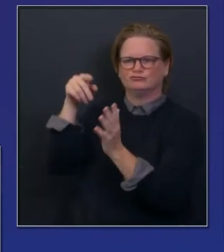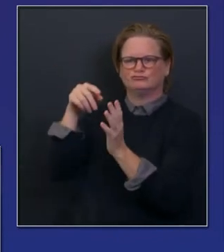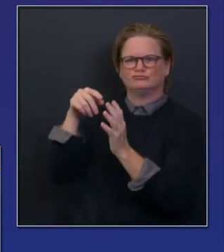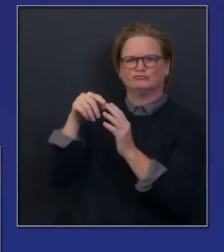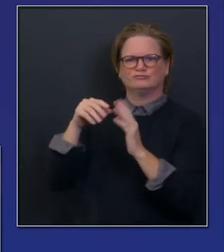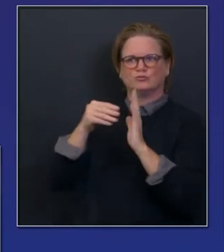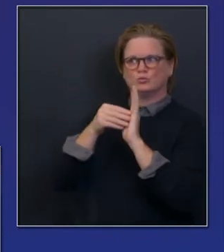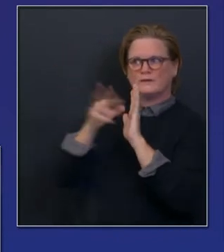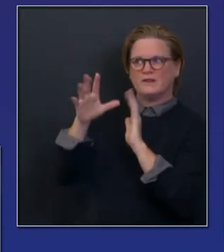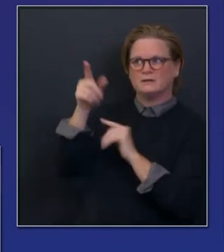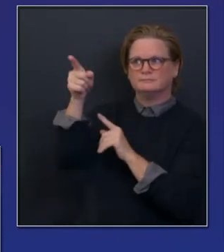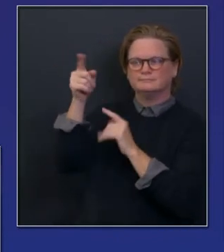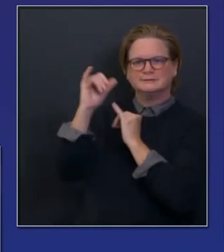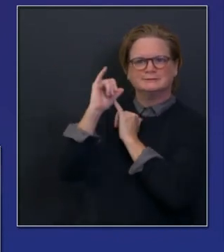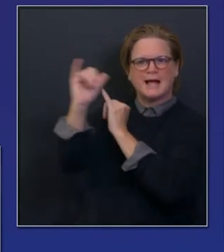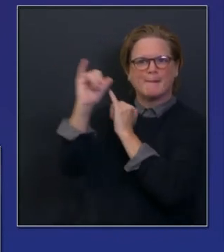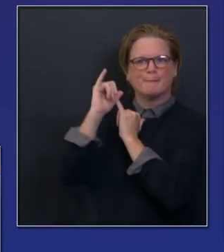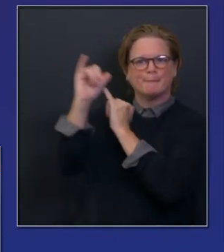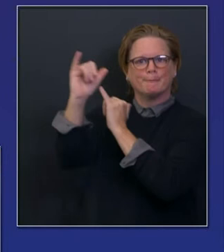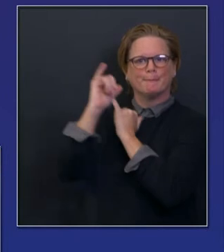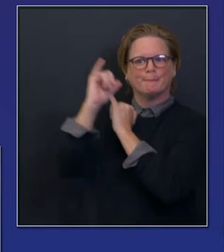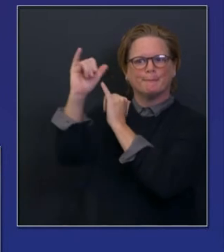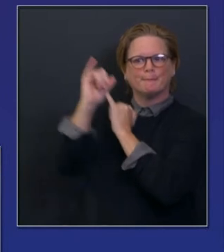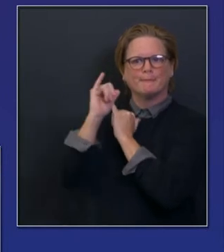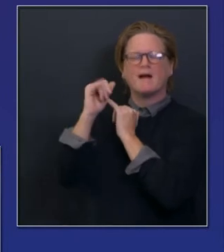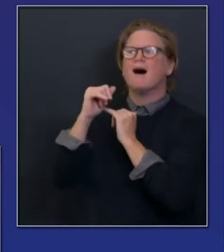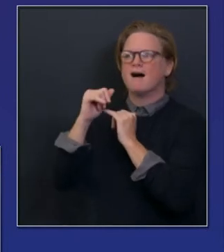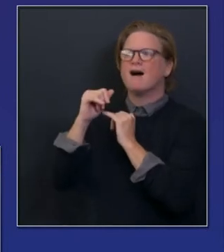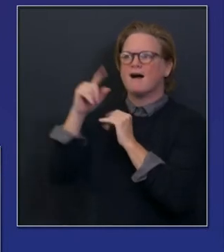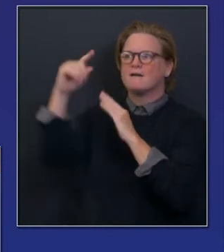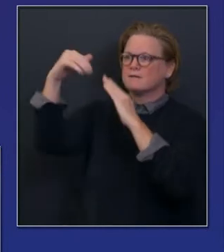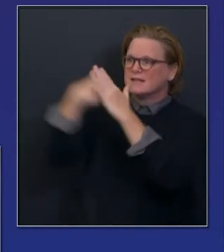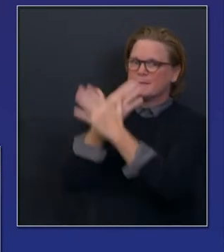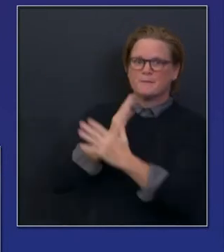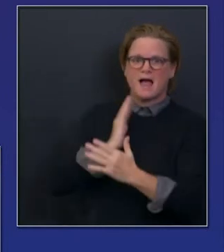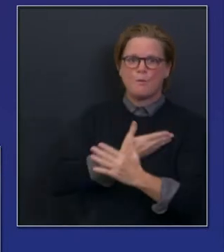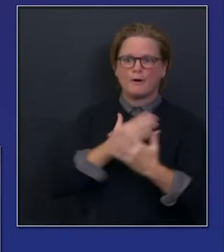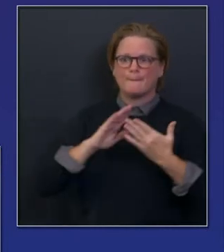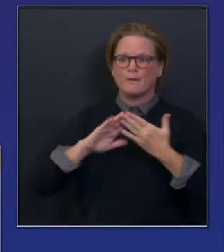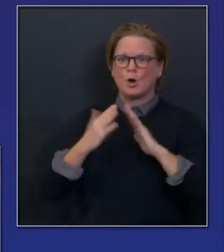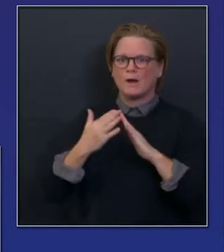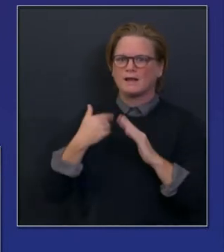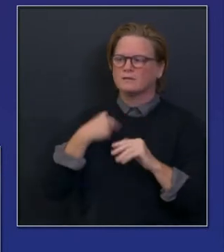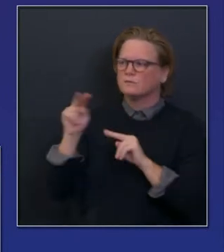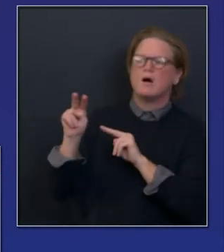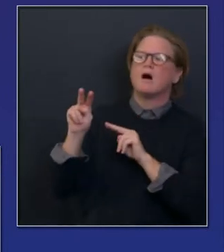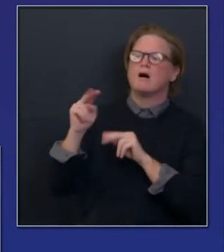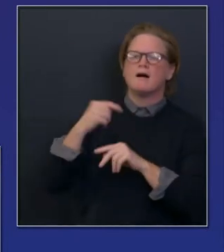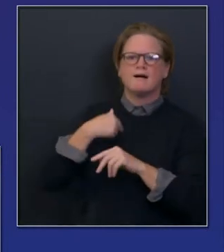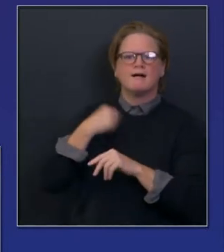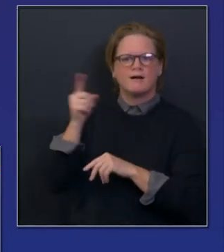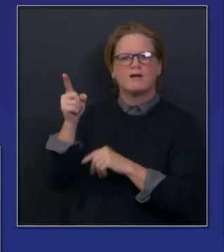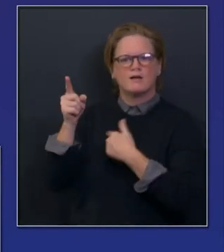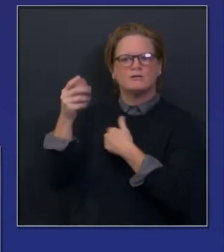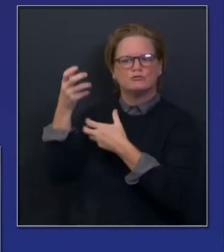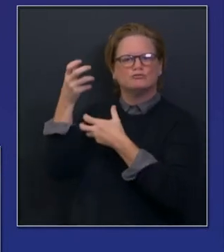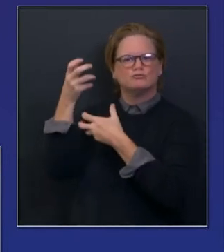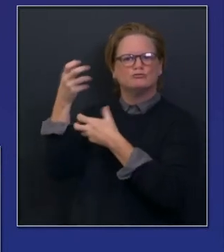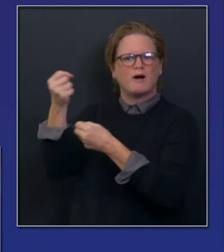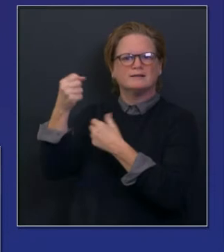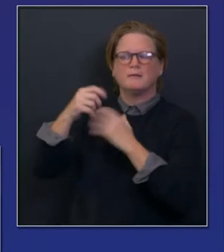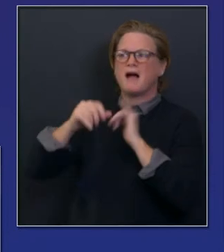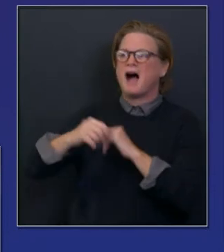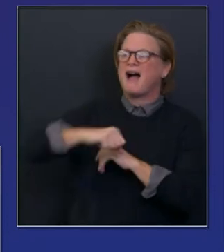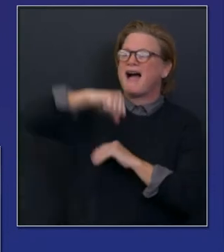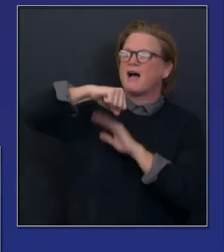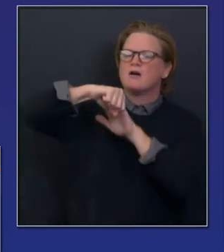la diversidad real de nuestro estado. Y esto creo que también es parte importante de avanzar este esfuerzo